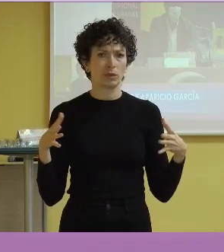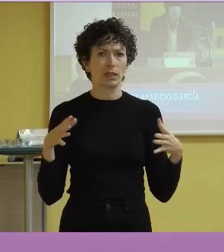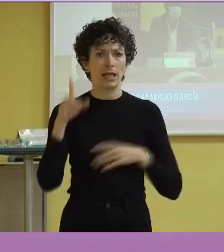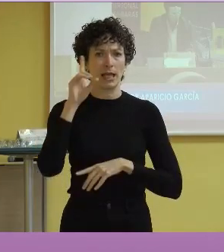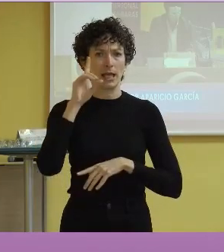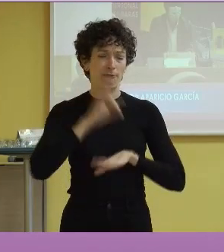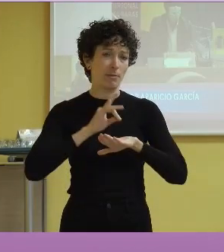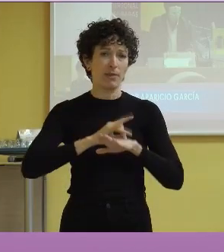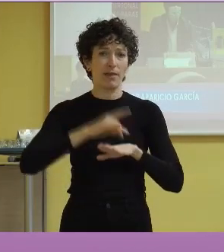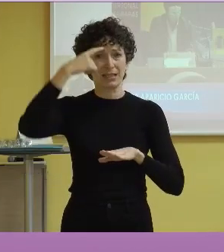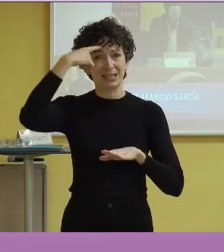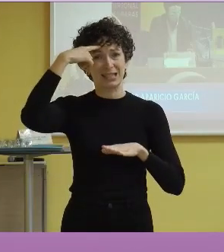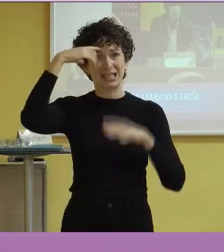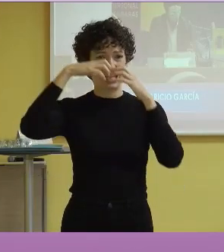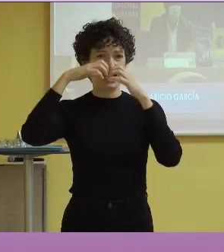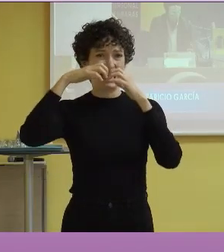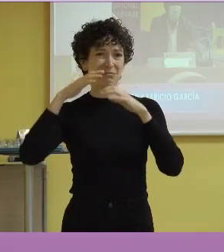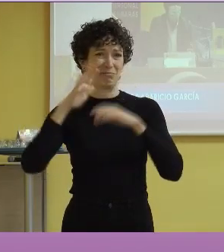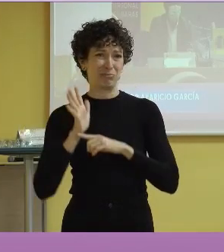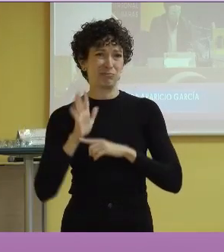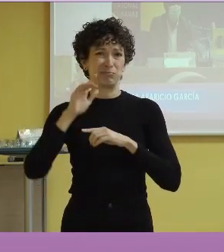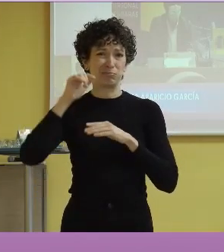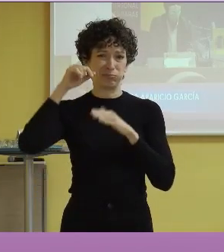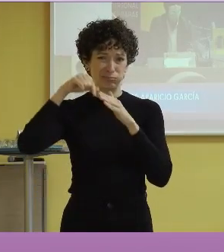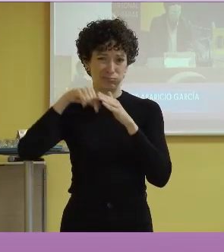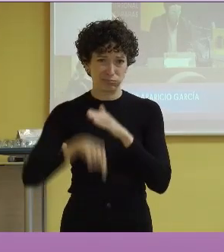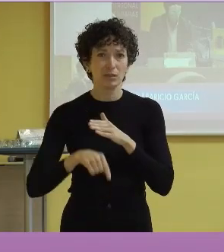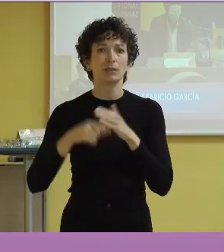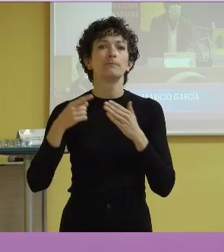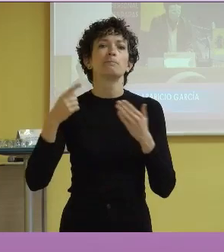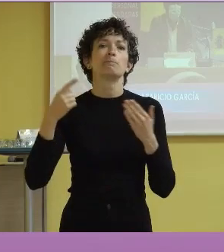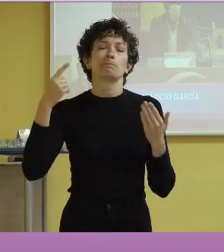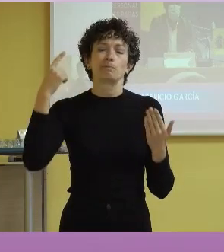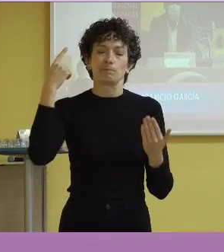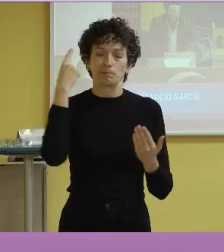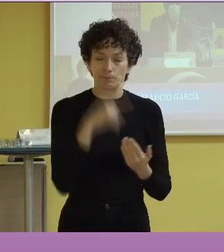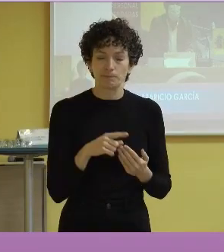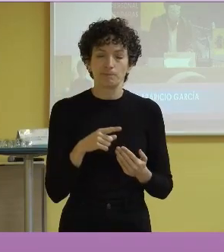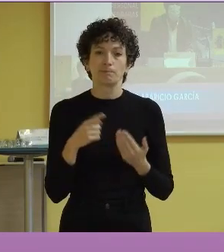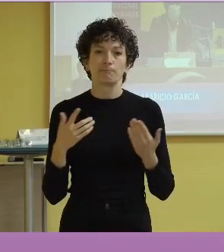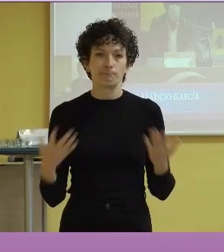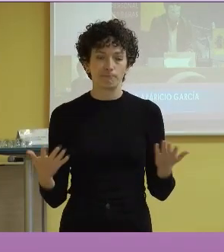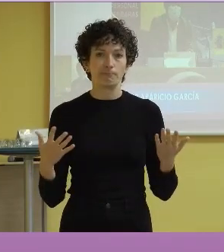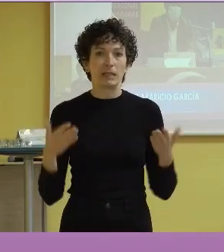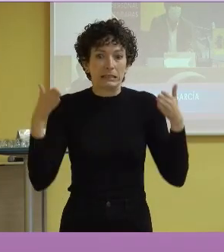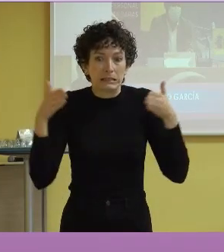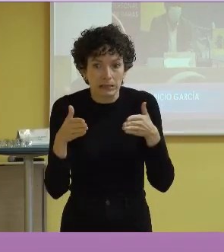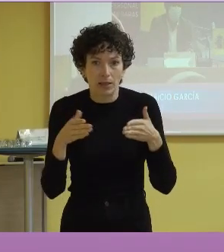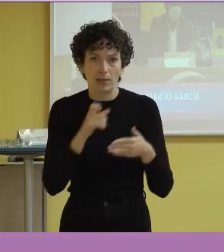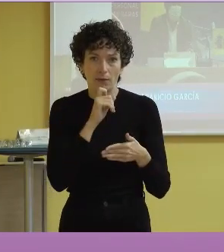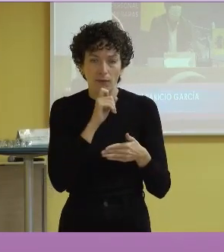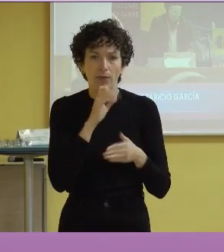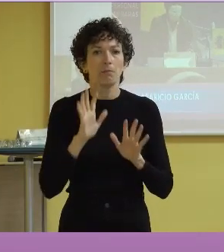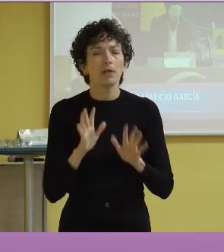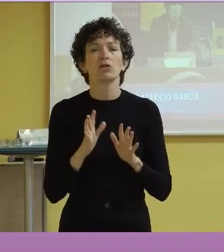enfermedades neurodegenerativas y por tanto pues entendemos que es difícil centrar, pero necesitamos también